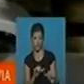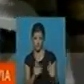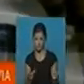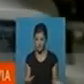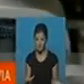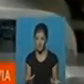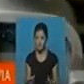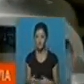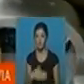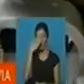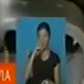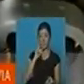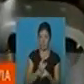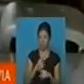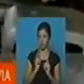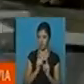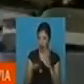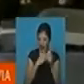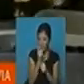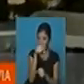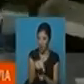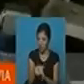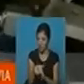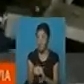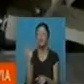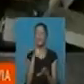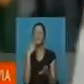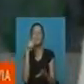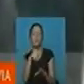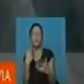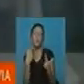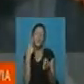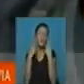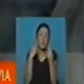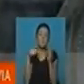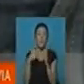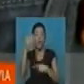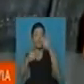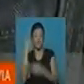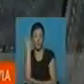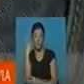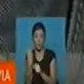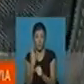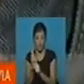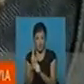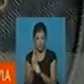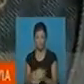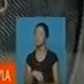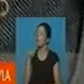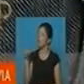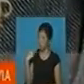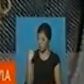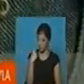controlar la conflictividad social, pero no iba a poder administrar la economía. Ahora, vos que lo conocés, y que lo conocés al presidente de